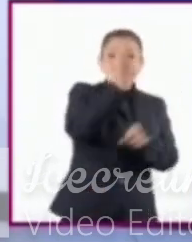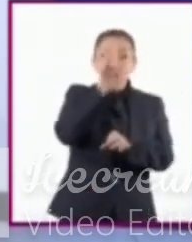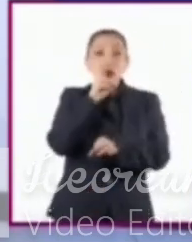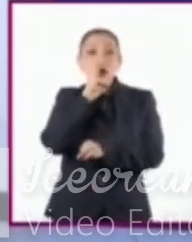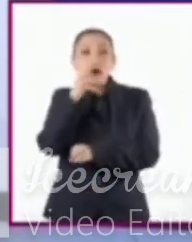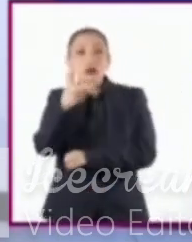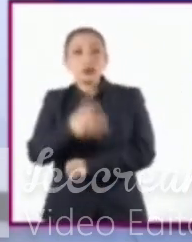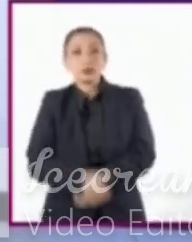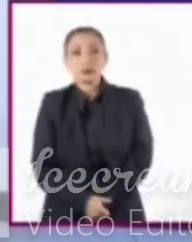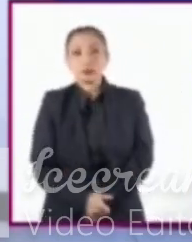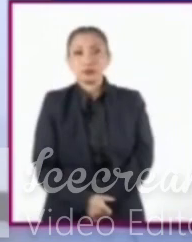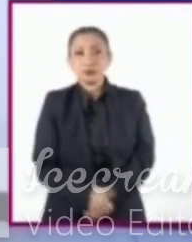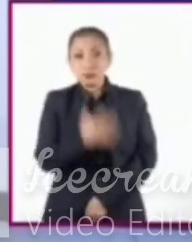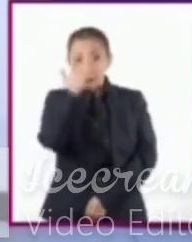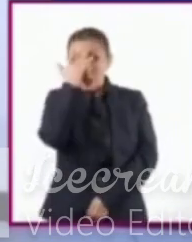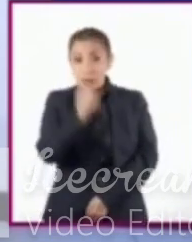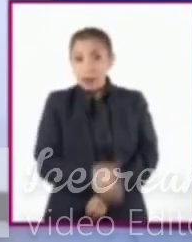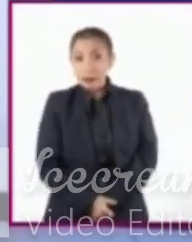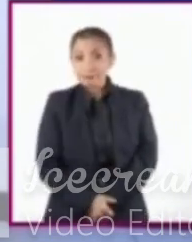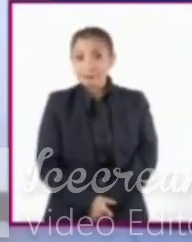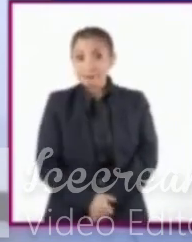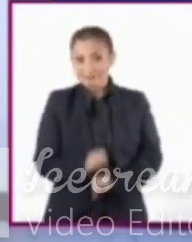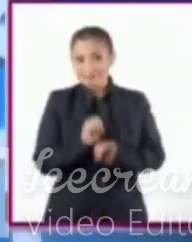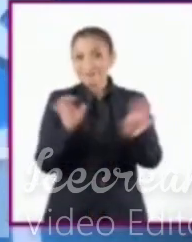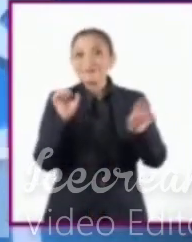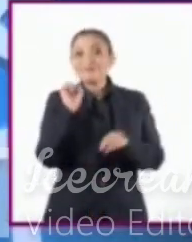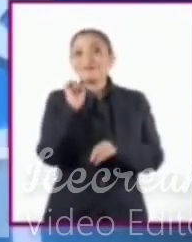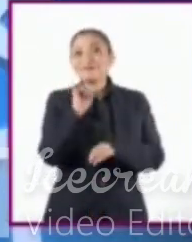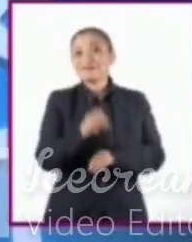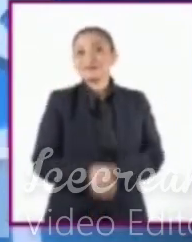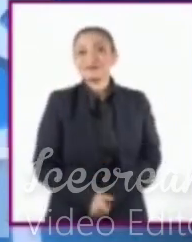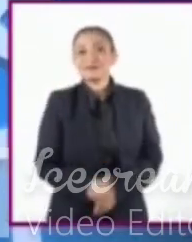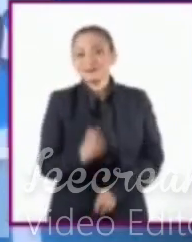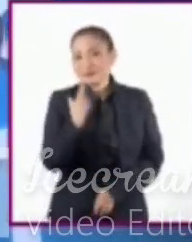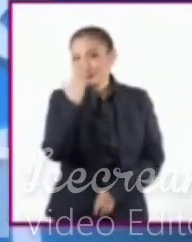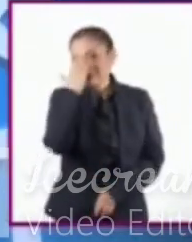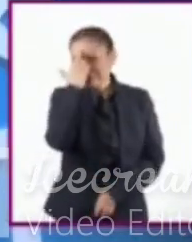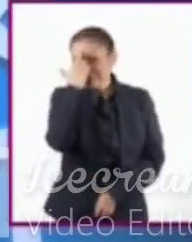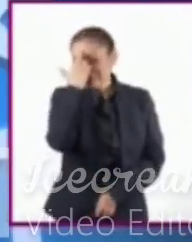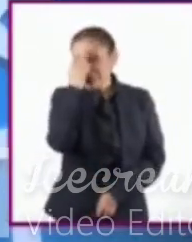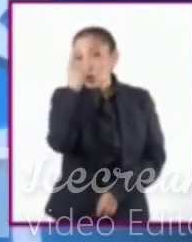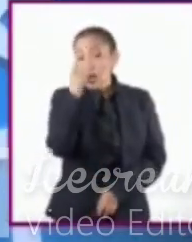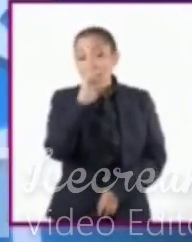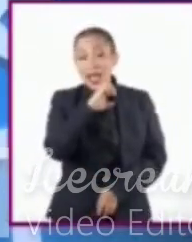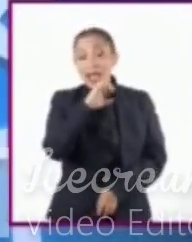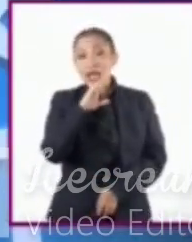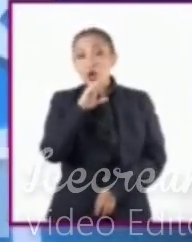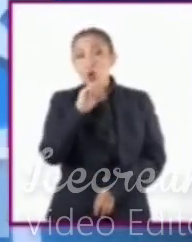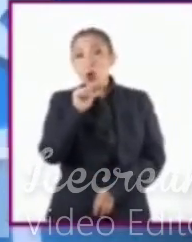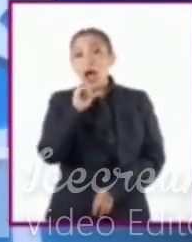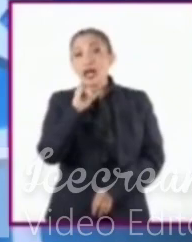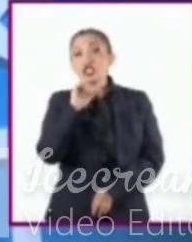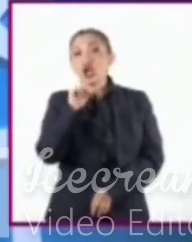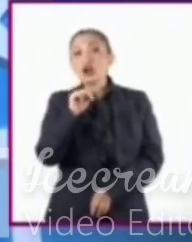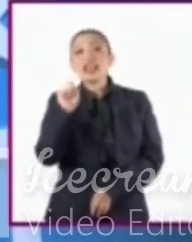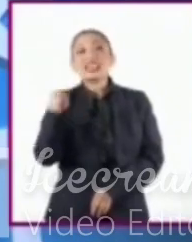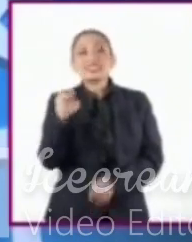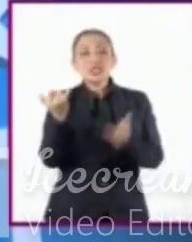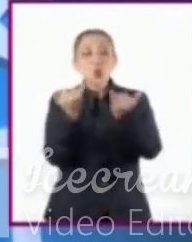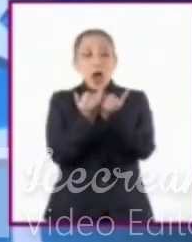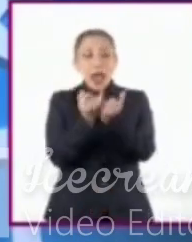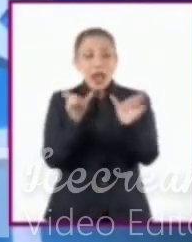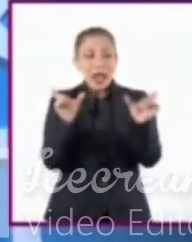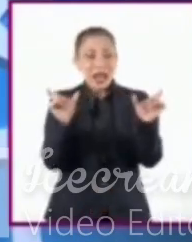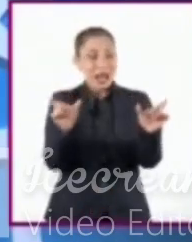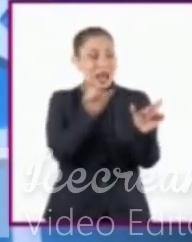¿verdad? ¿Magia? Claro. Recuerda que una ecuación es una igualdad